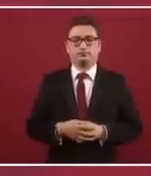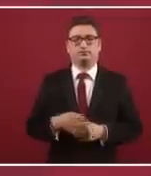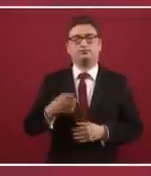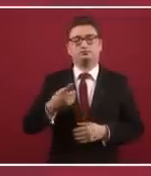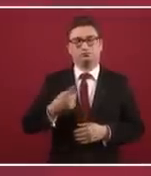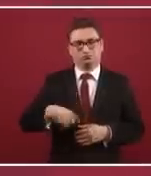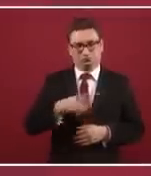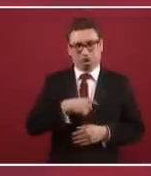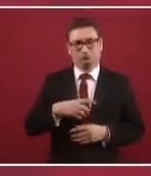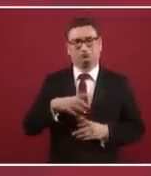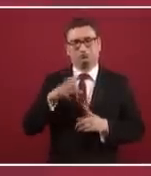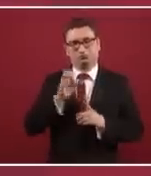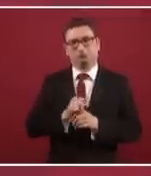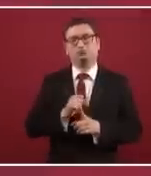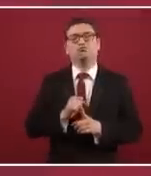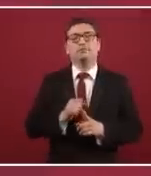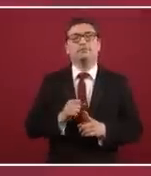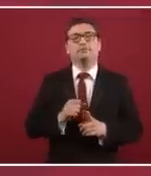logrado